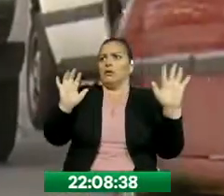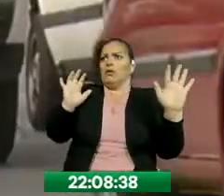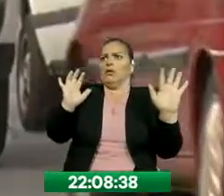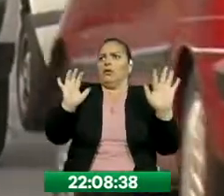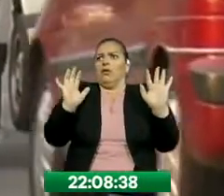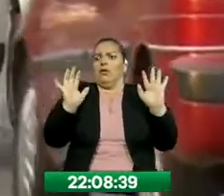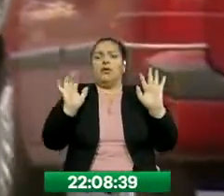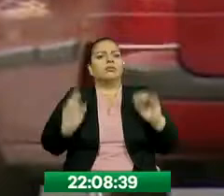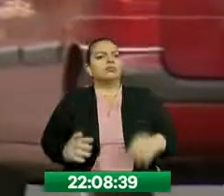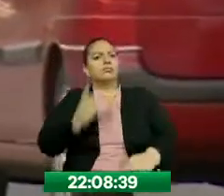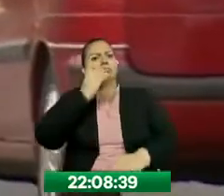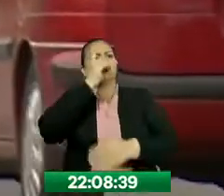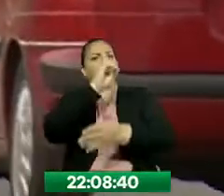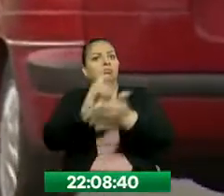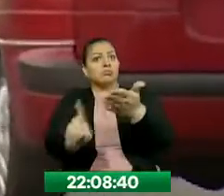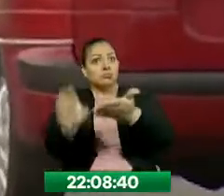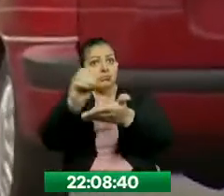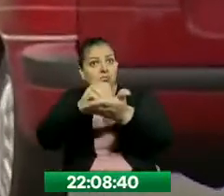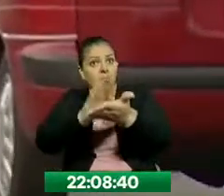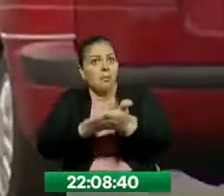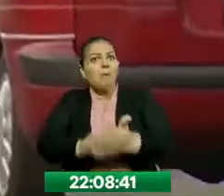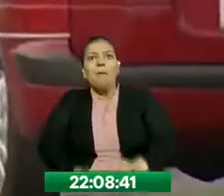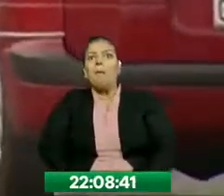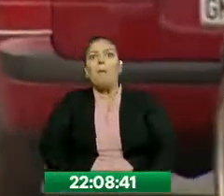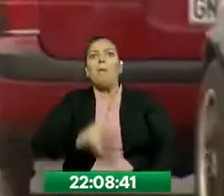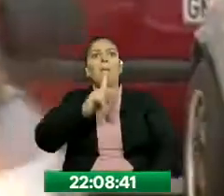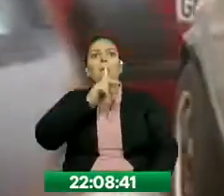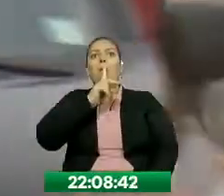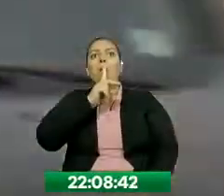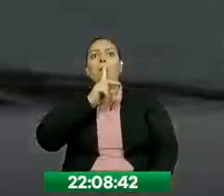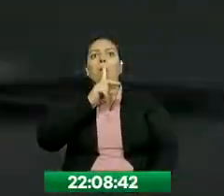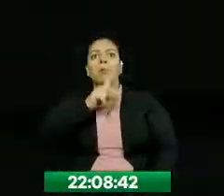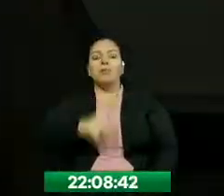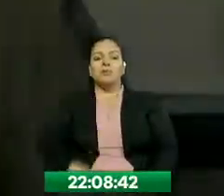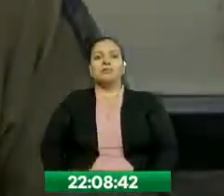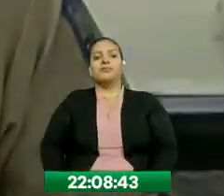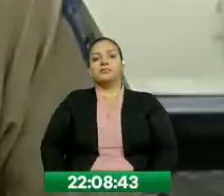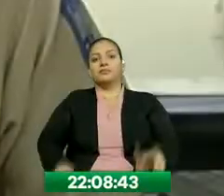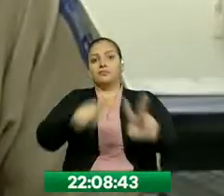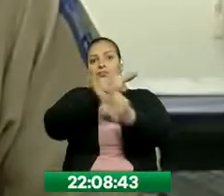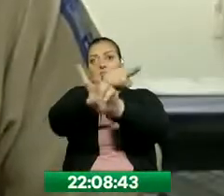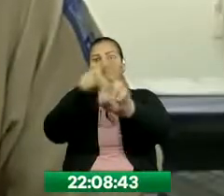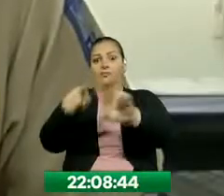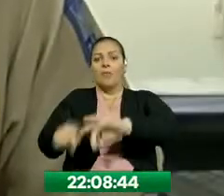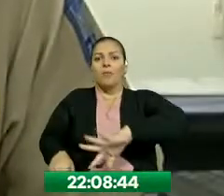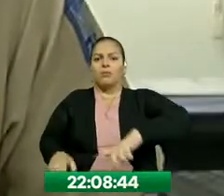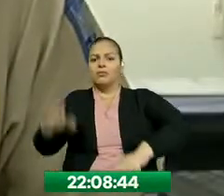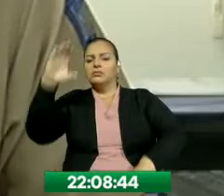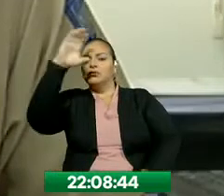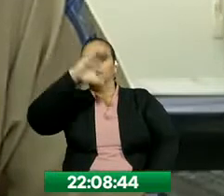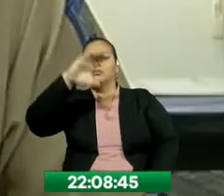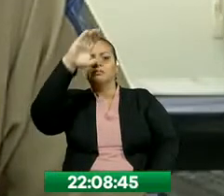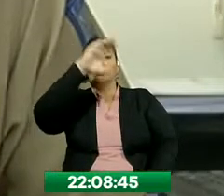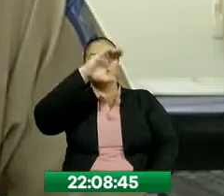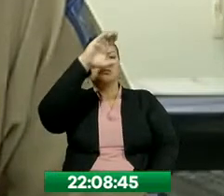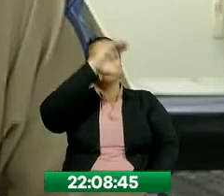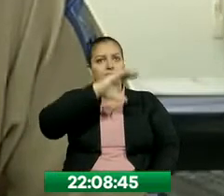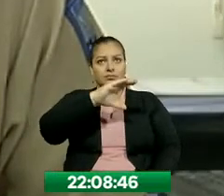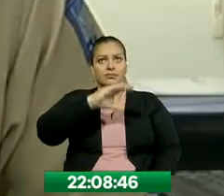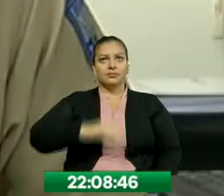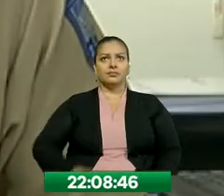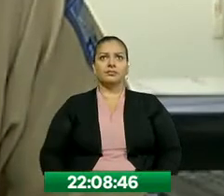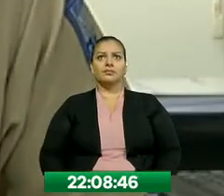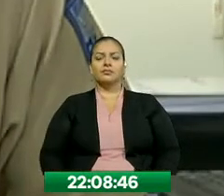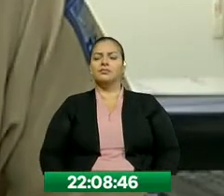policía está tras la pista de las víctimas y de los antisociales. Con medios técnicos se ha podido determinar más o menos